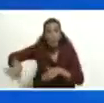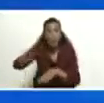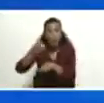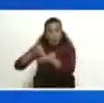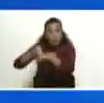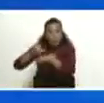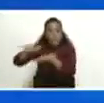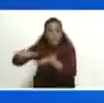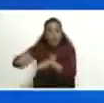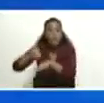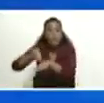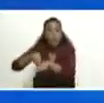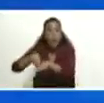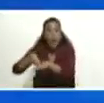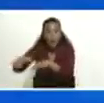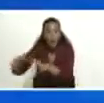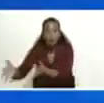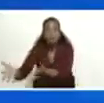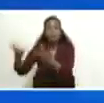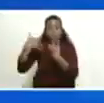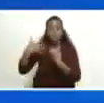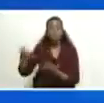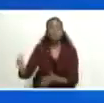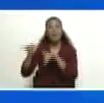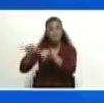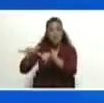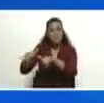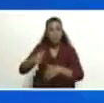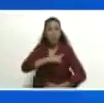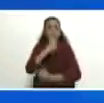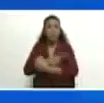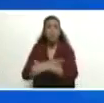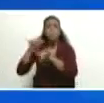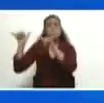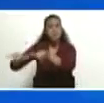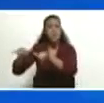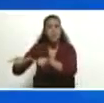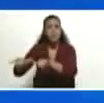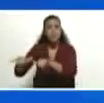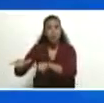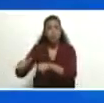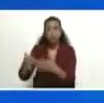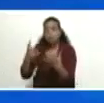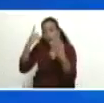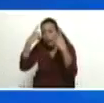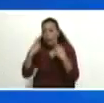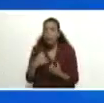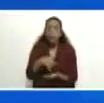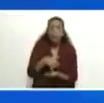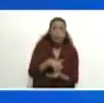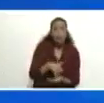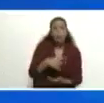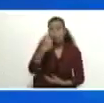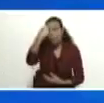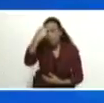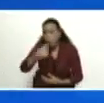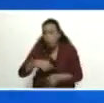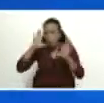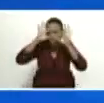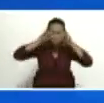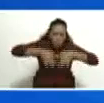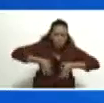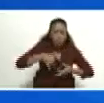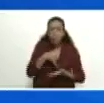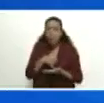siempre, y el pueblo tiene que creer en sí mismo. Ustedes, jefas, jefes de calle,